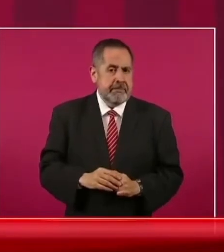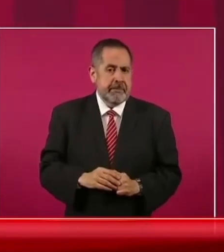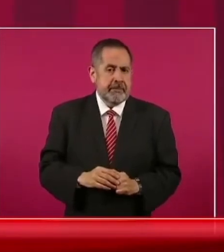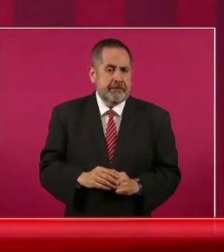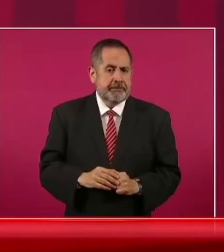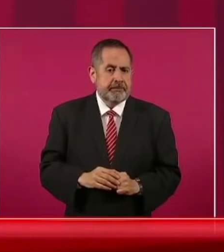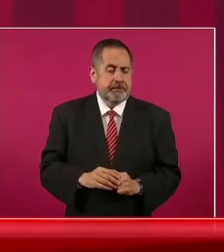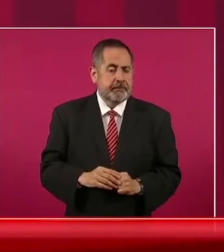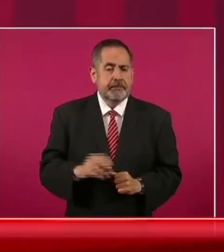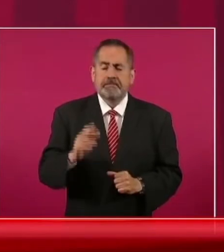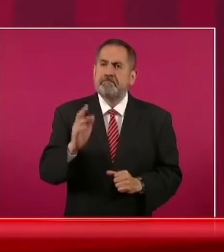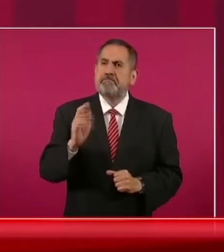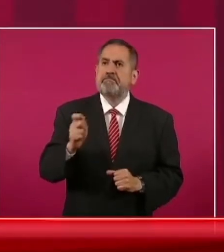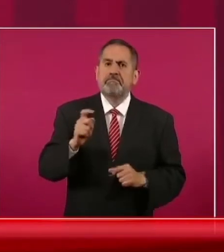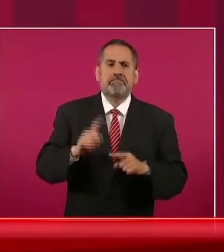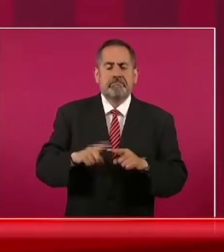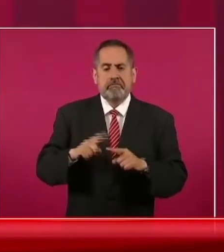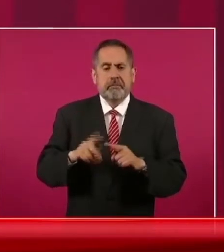ya